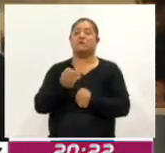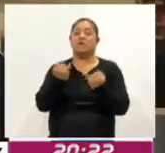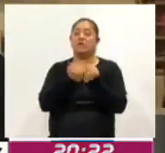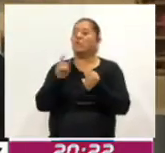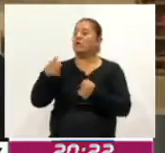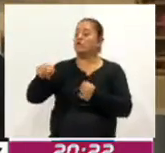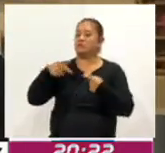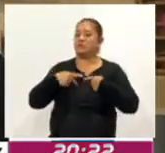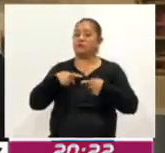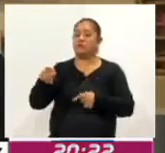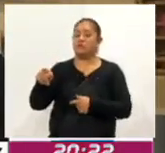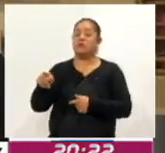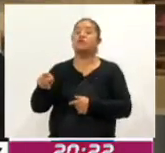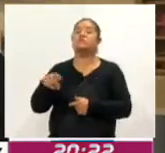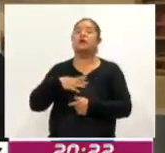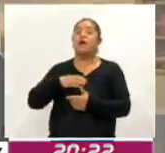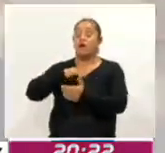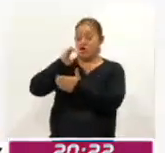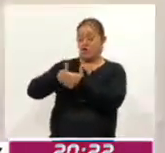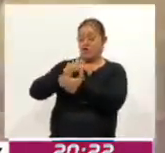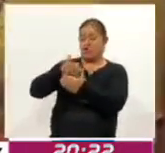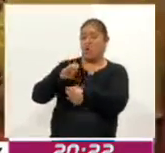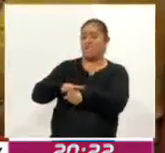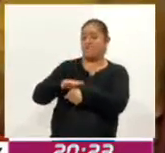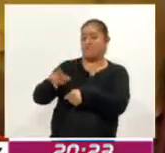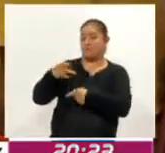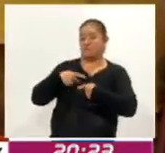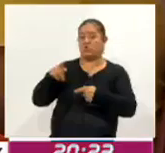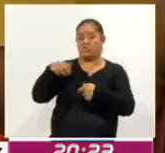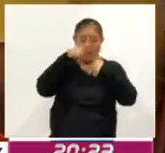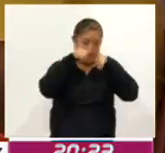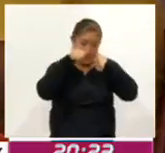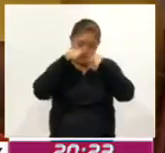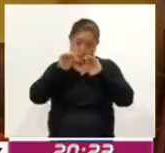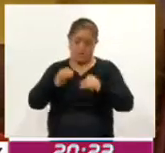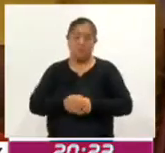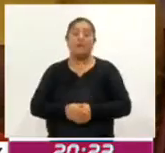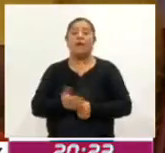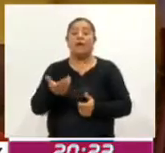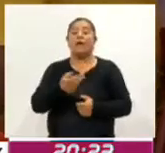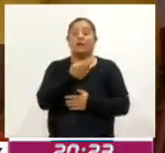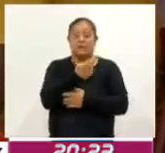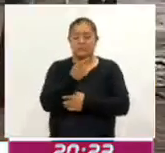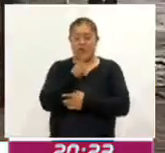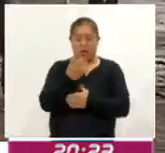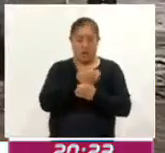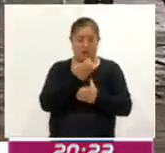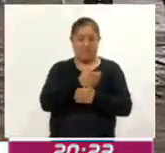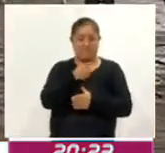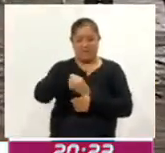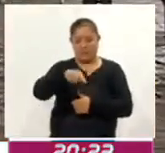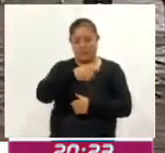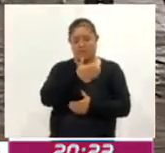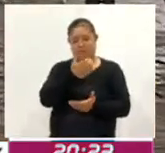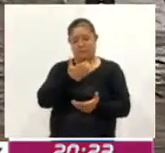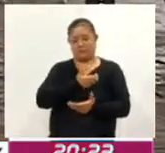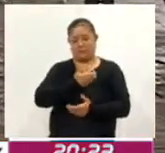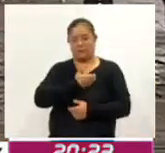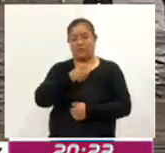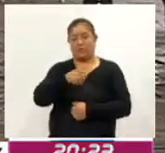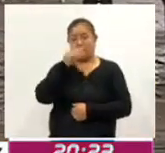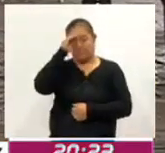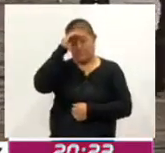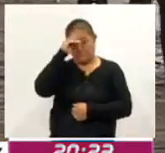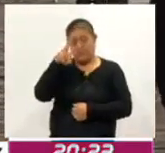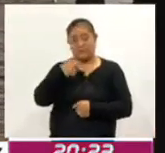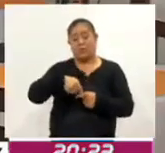también para dar una mejor atención a los clientes. Los restaurantes y cafés del centro histórico prevén que sus ventas incrementen aún más durante el